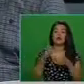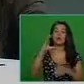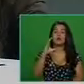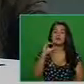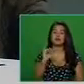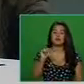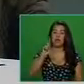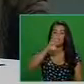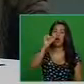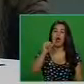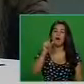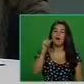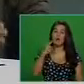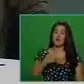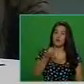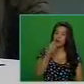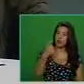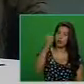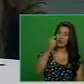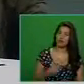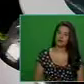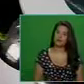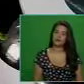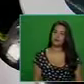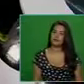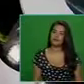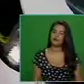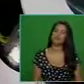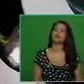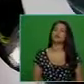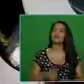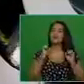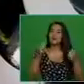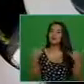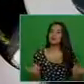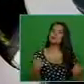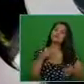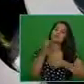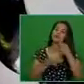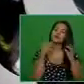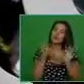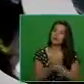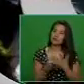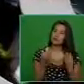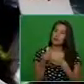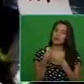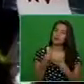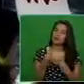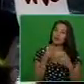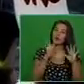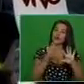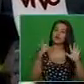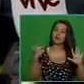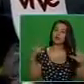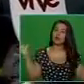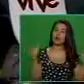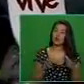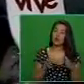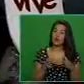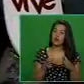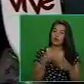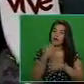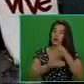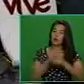este diálogo de saberes. Quisiéramos iniciar este espacio, Brut, conociendo un poco acerca de esta vigésima reunión que se va a